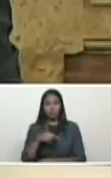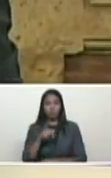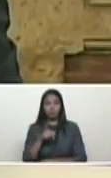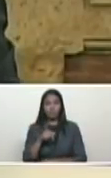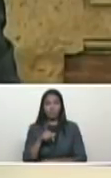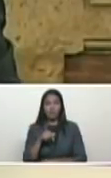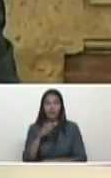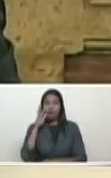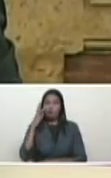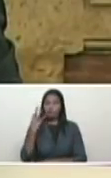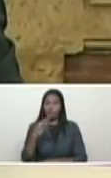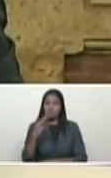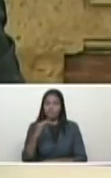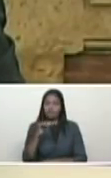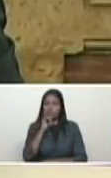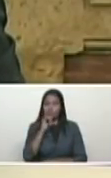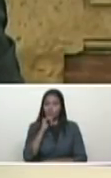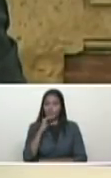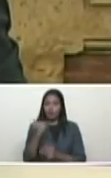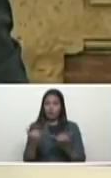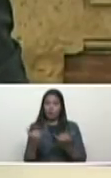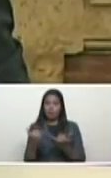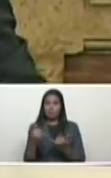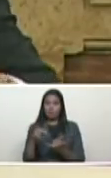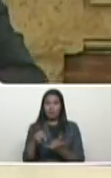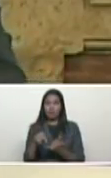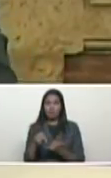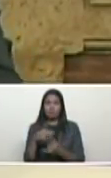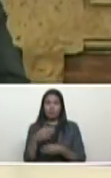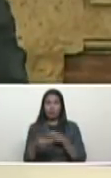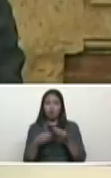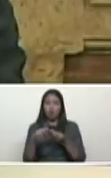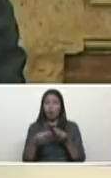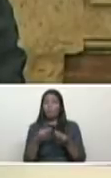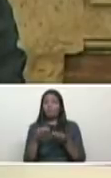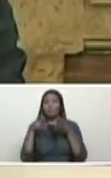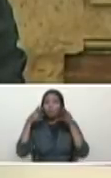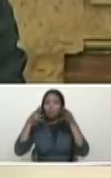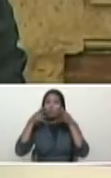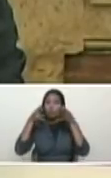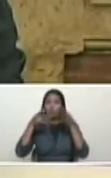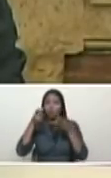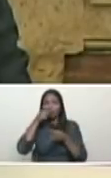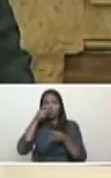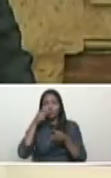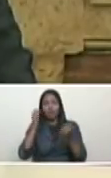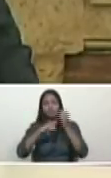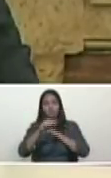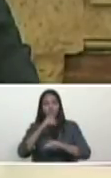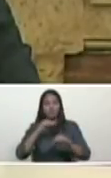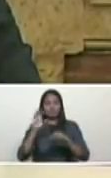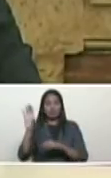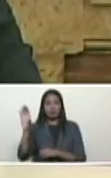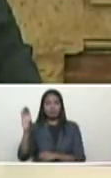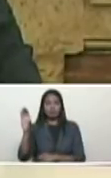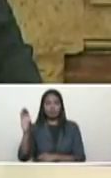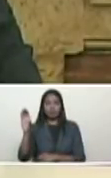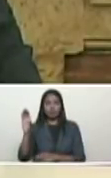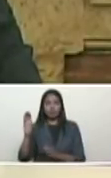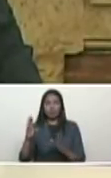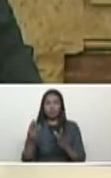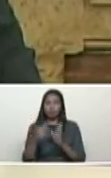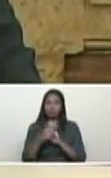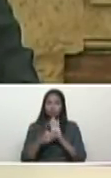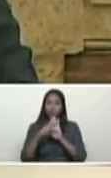oficial y formalmente esta sesión del consejo de seguridad y defensa de la nación contenido